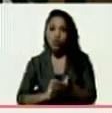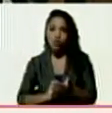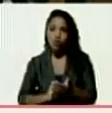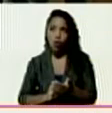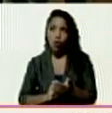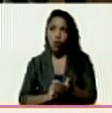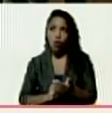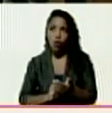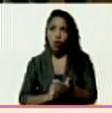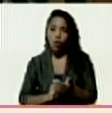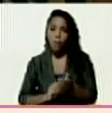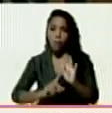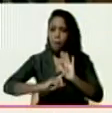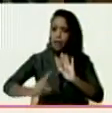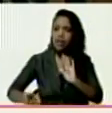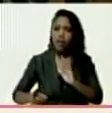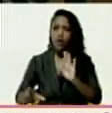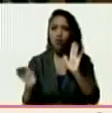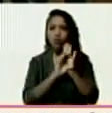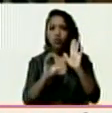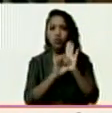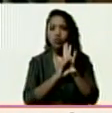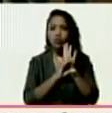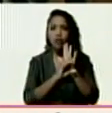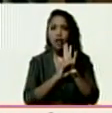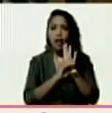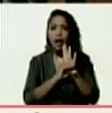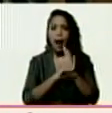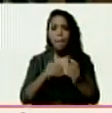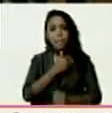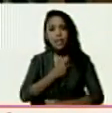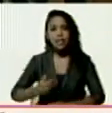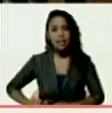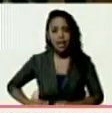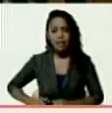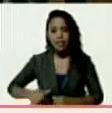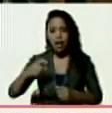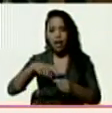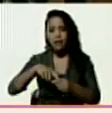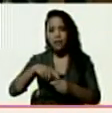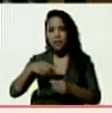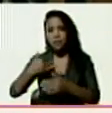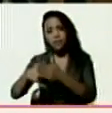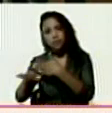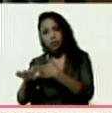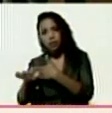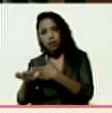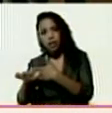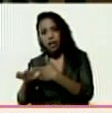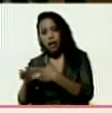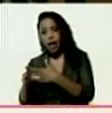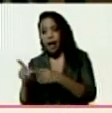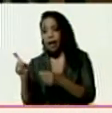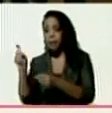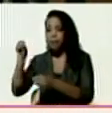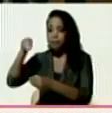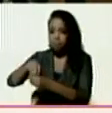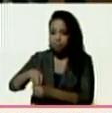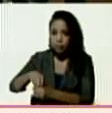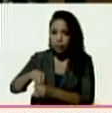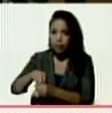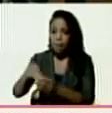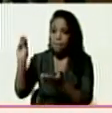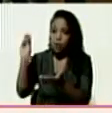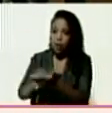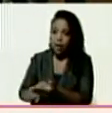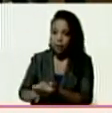quien debió instalar por mandato constitucional el presidente saliente, instalar y designar, por